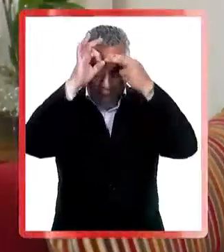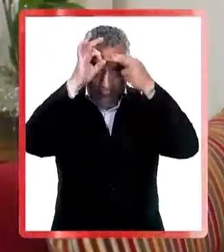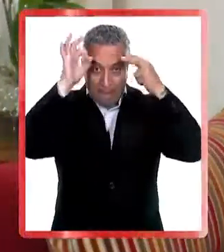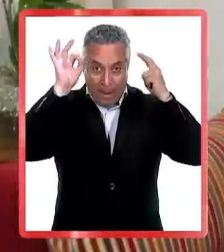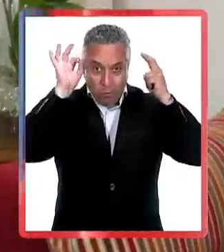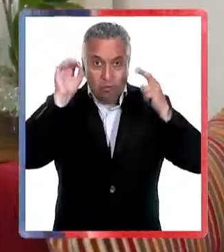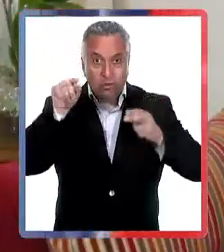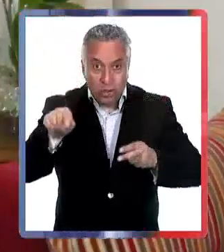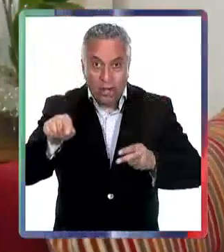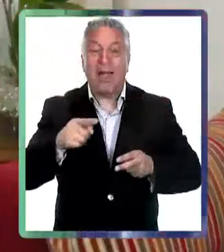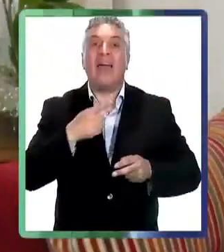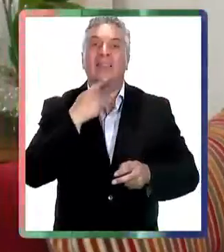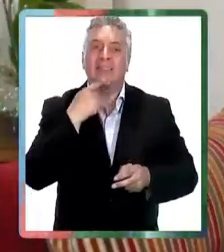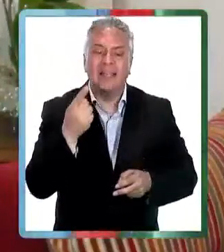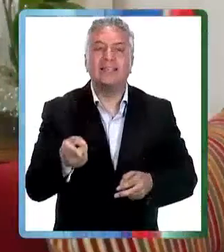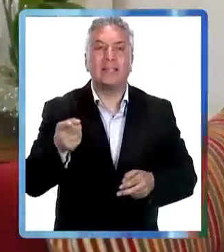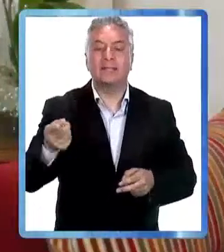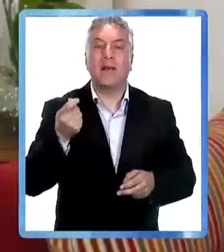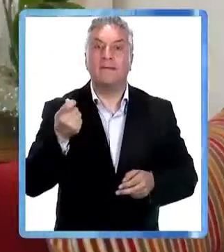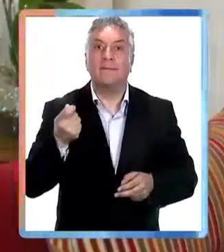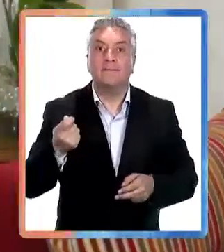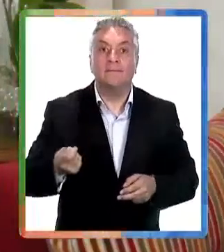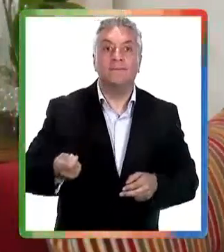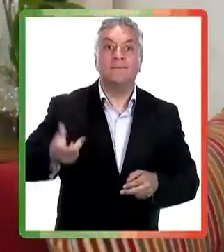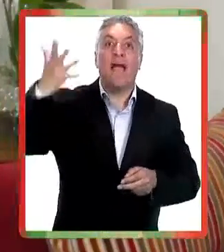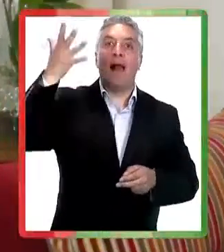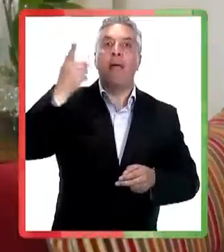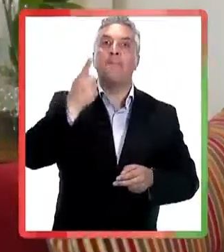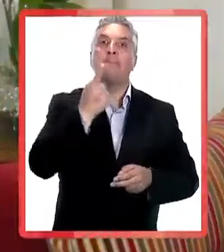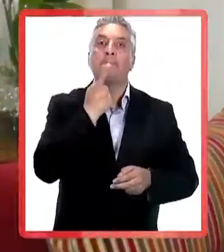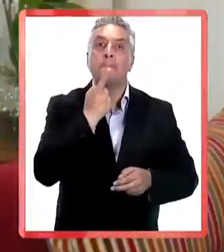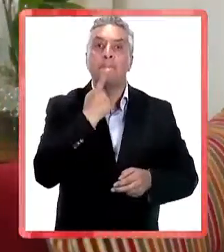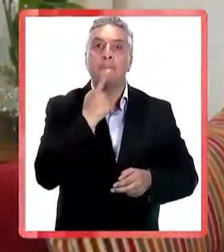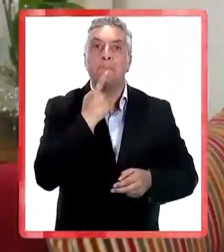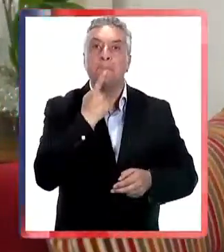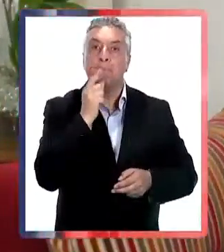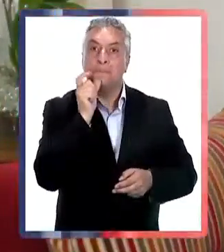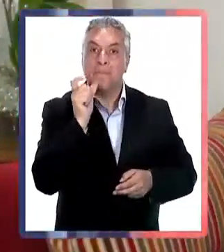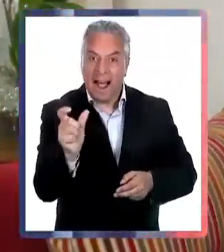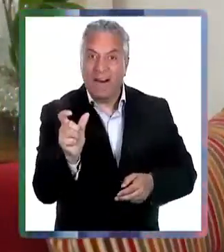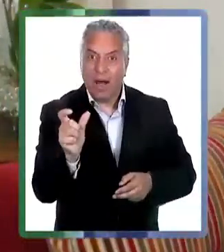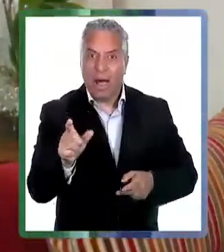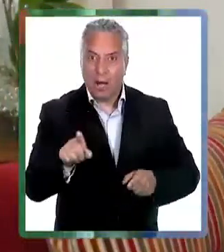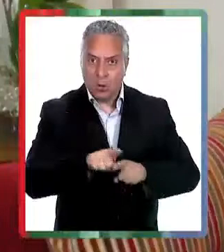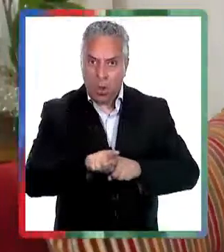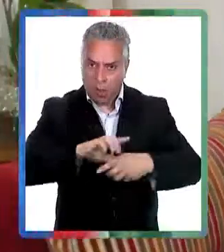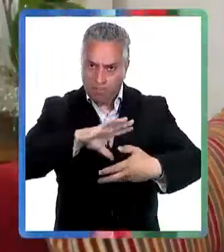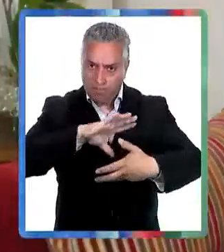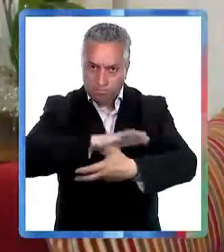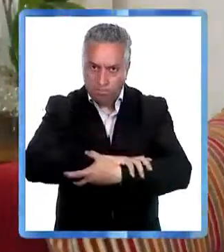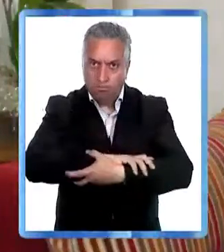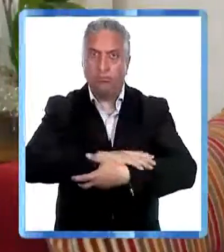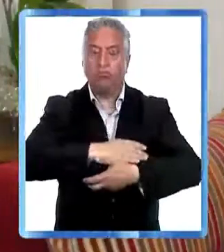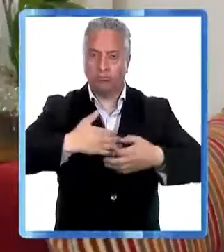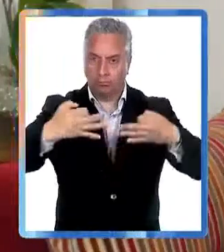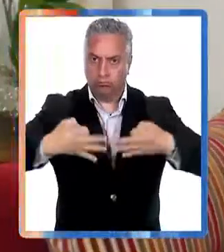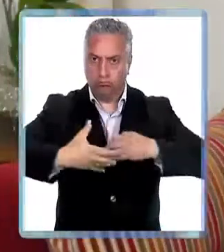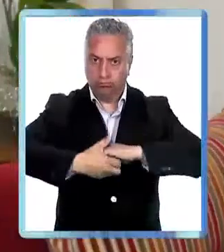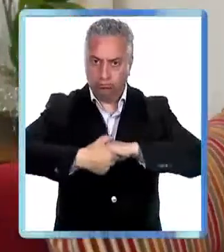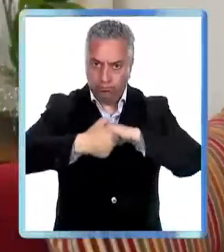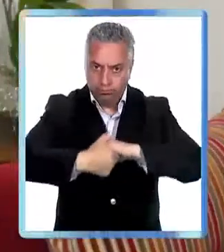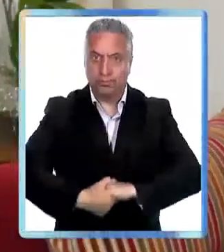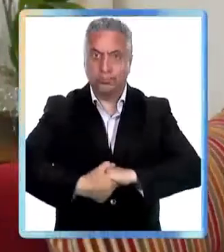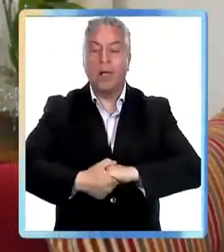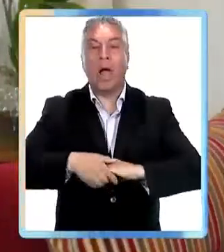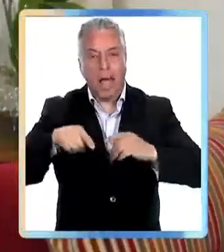los escritura, porque es el valor de la palabra lo que marca el compromiso. Entonces, estamos haciendo esos